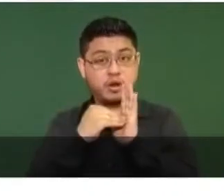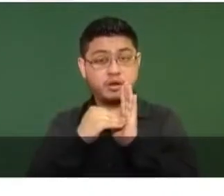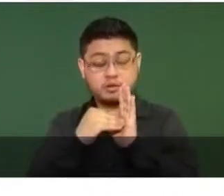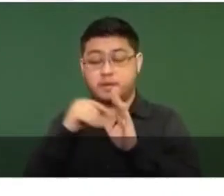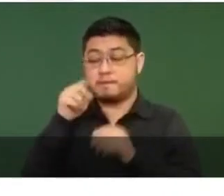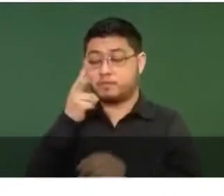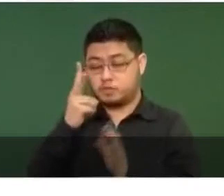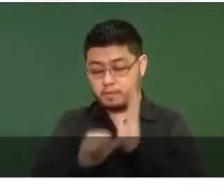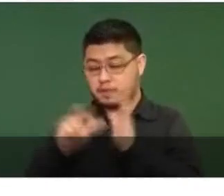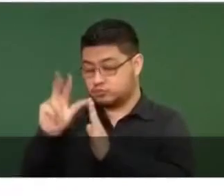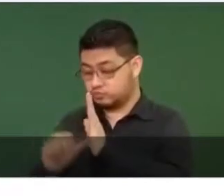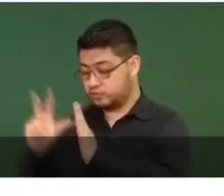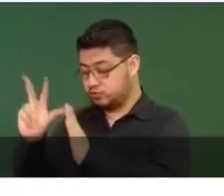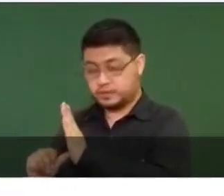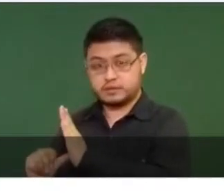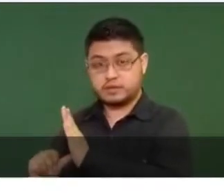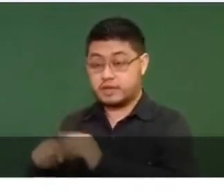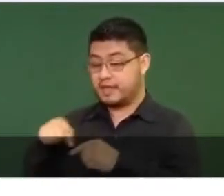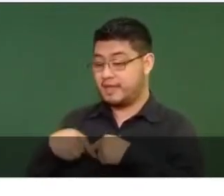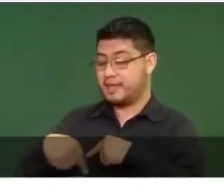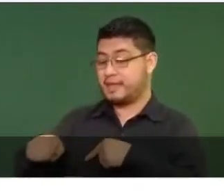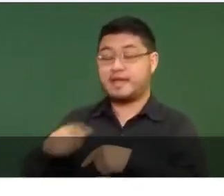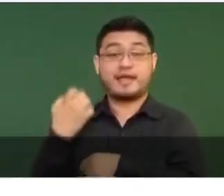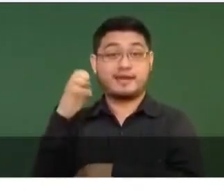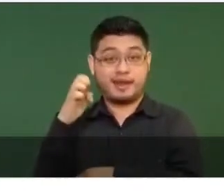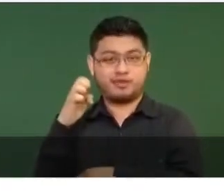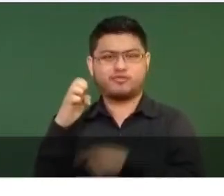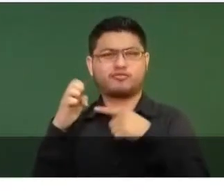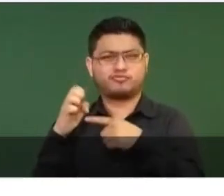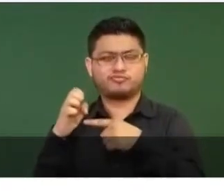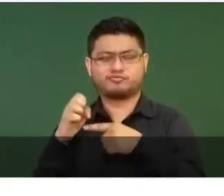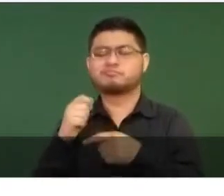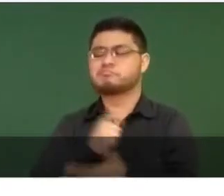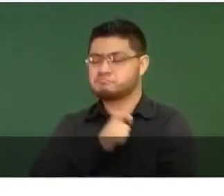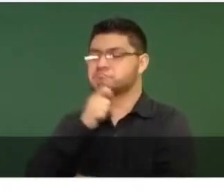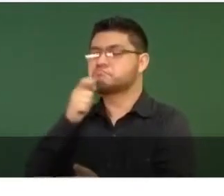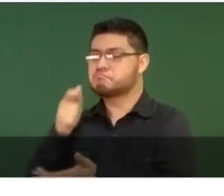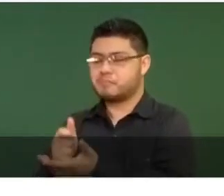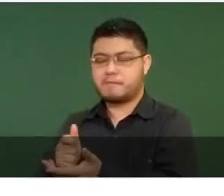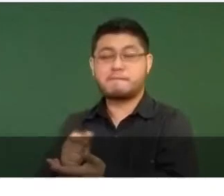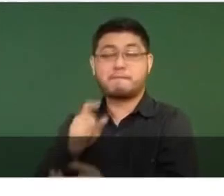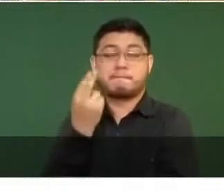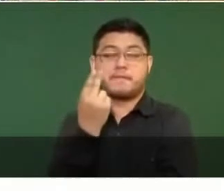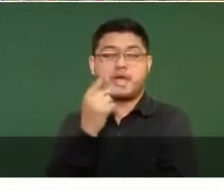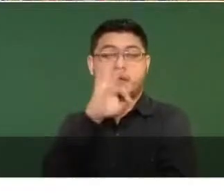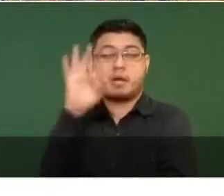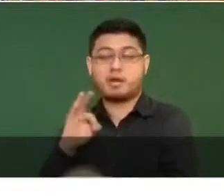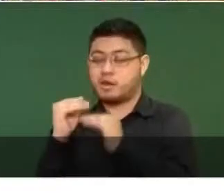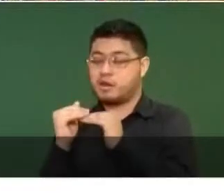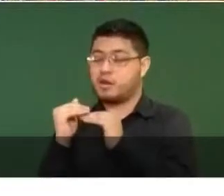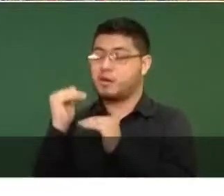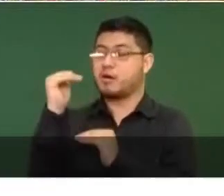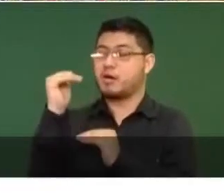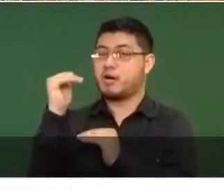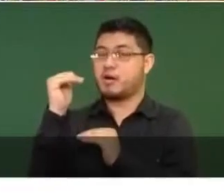jueces ministros y magistrados sean electos directamente por el voto de la gente en materia de infraestructura dijo que